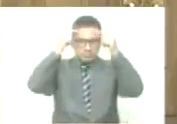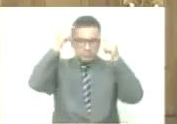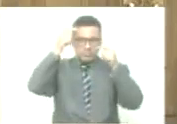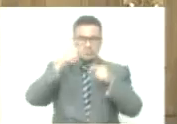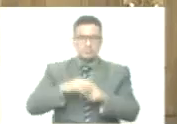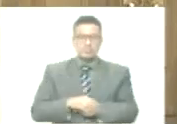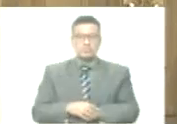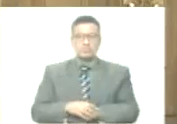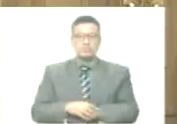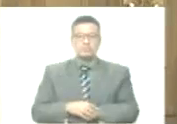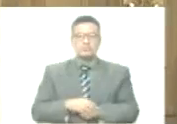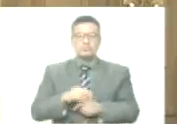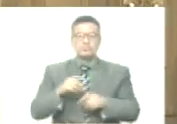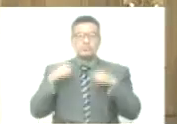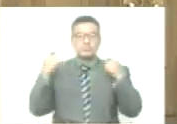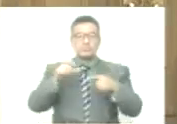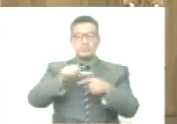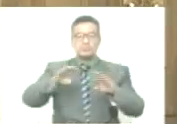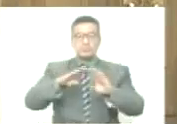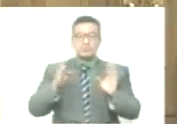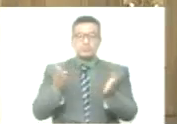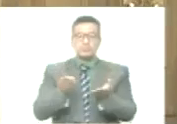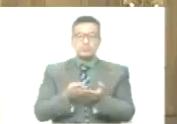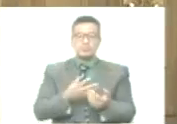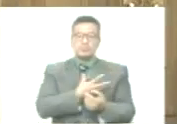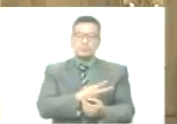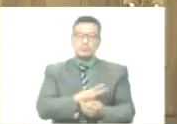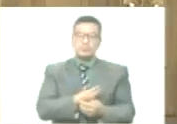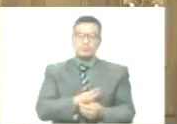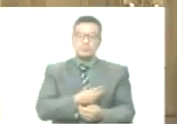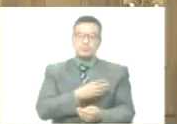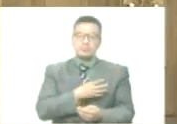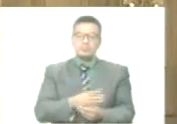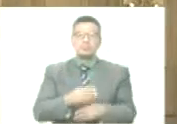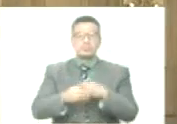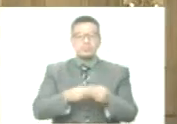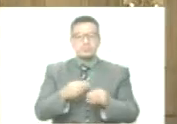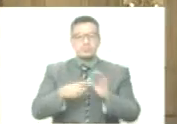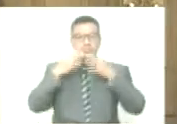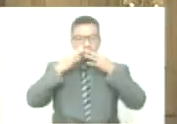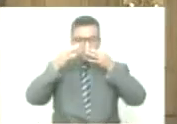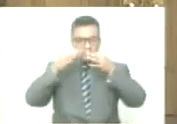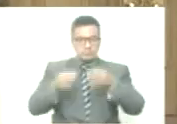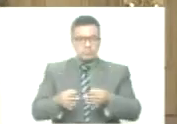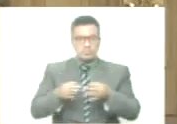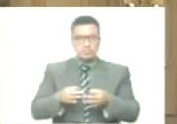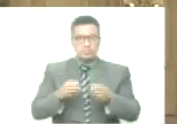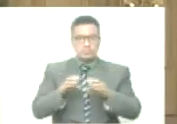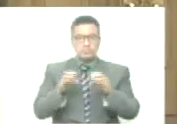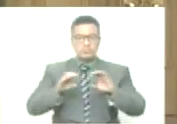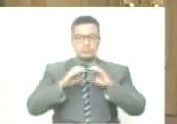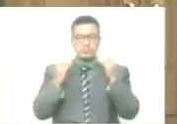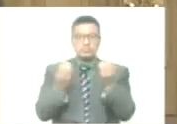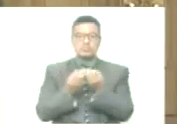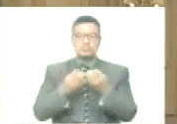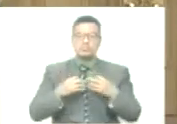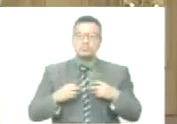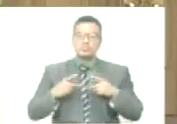Frías, se celebra la Semana Mundial de la Lactancia Materna, proclamada oficialmente por la Organización Mundial de la